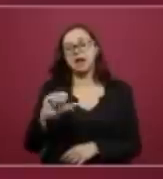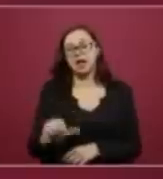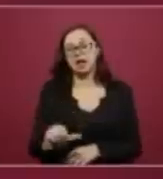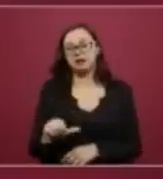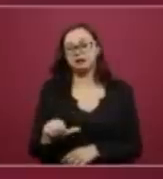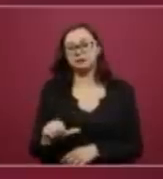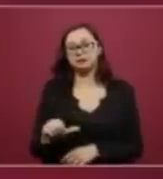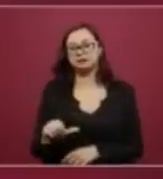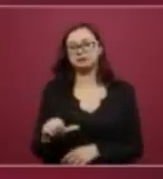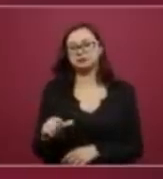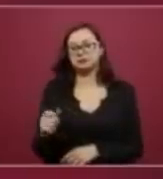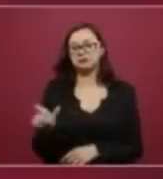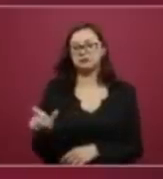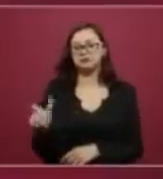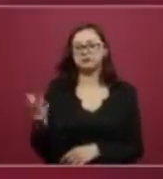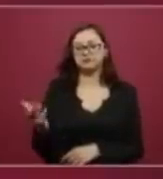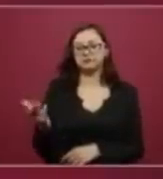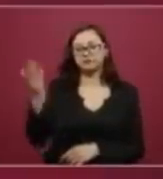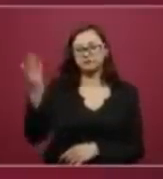a